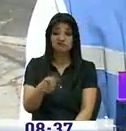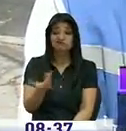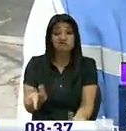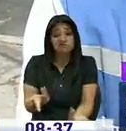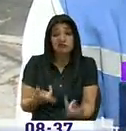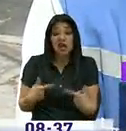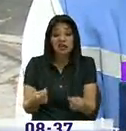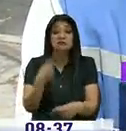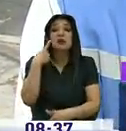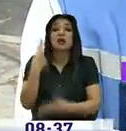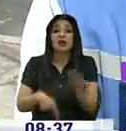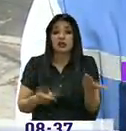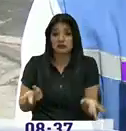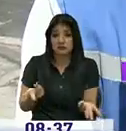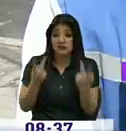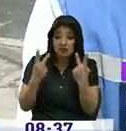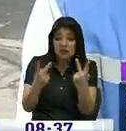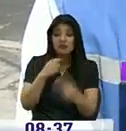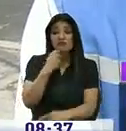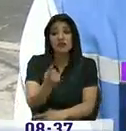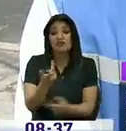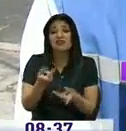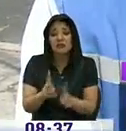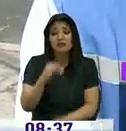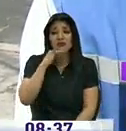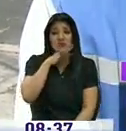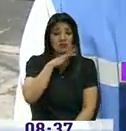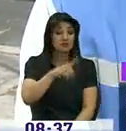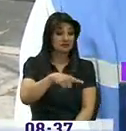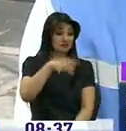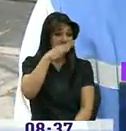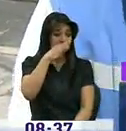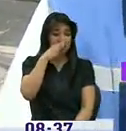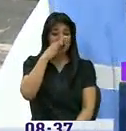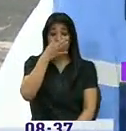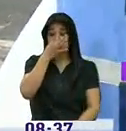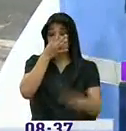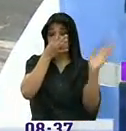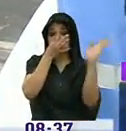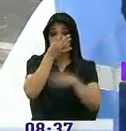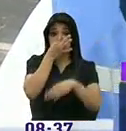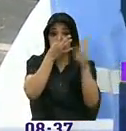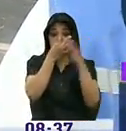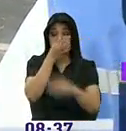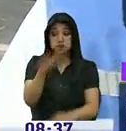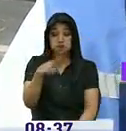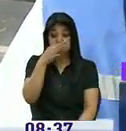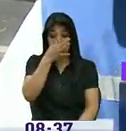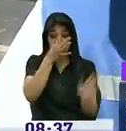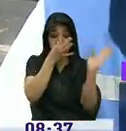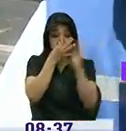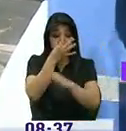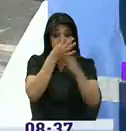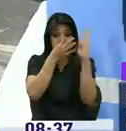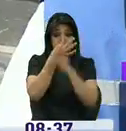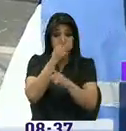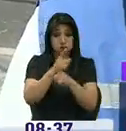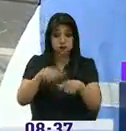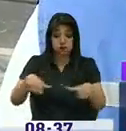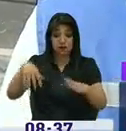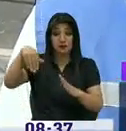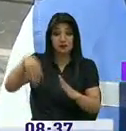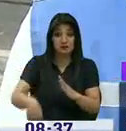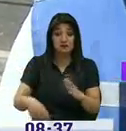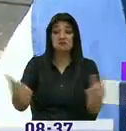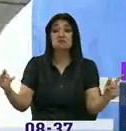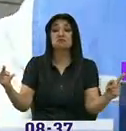están aquí mal vistas y además huelen feo efectivamente cómo se pueden tener cuenta directa la carilla alquiler alcantarillado y con